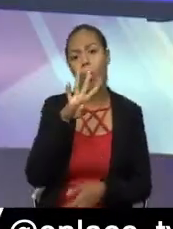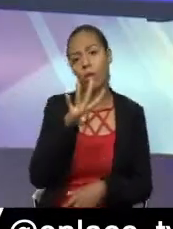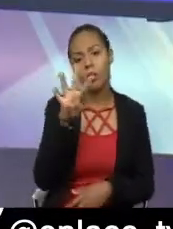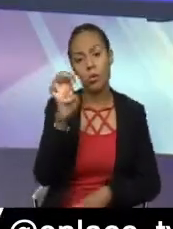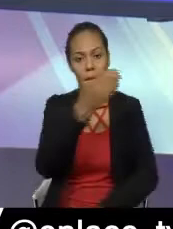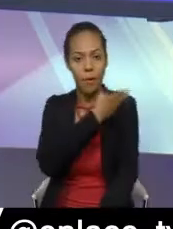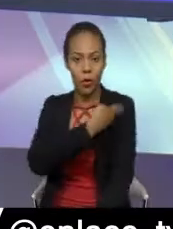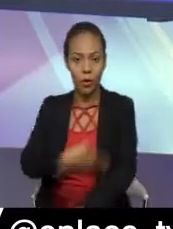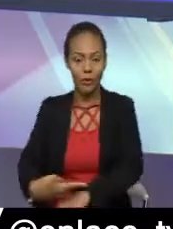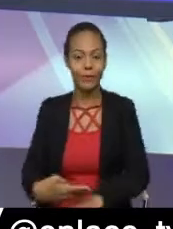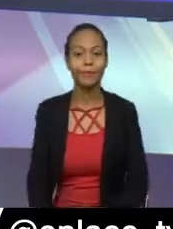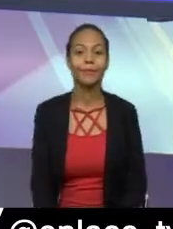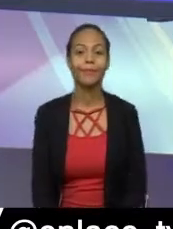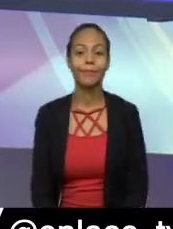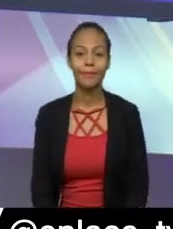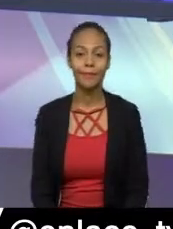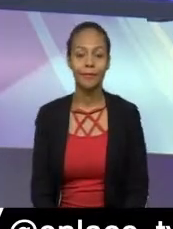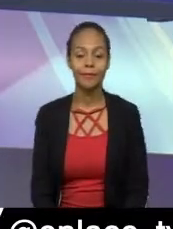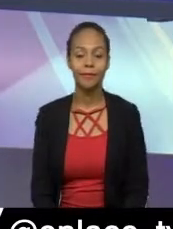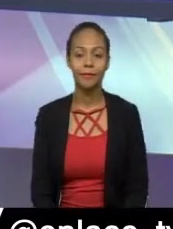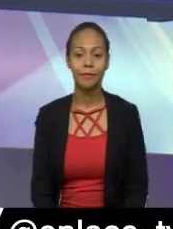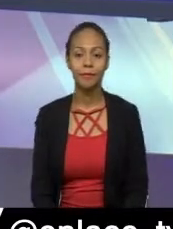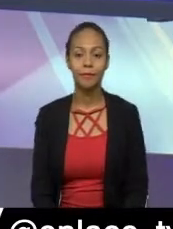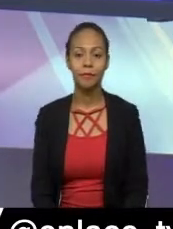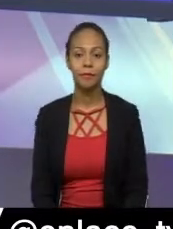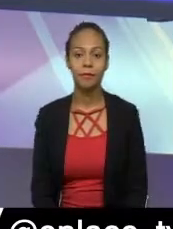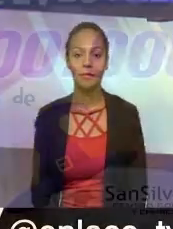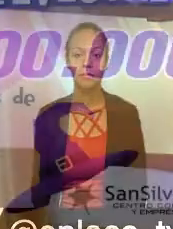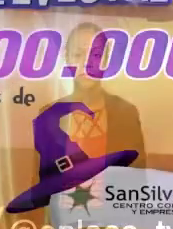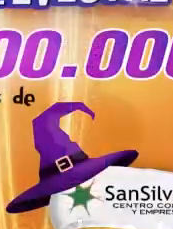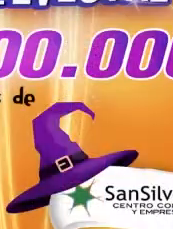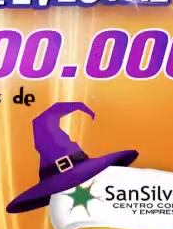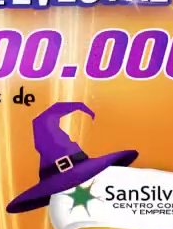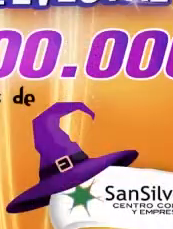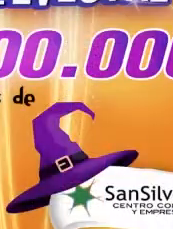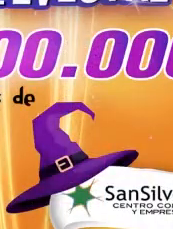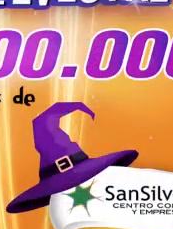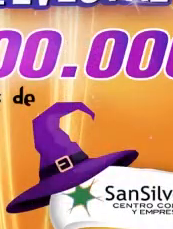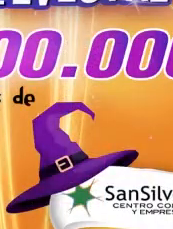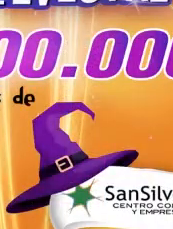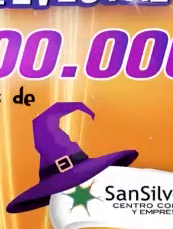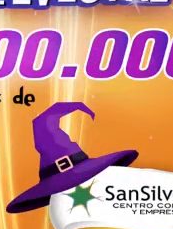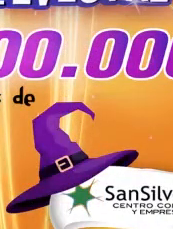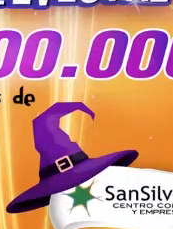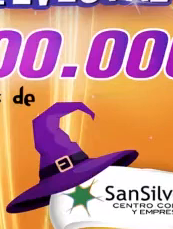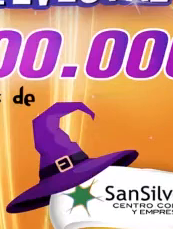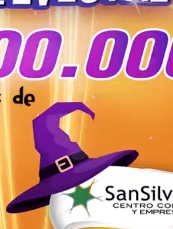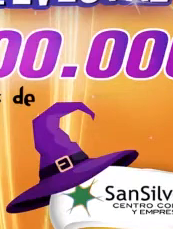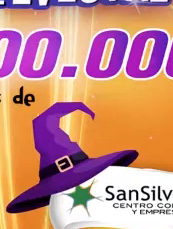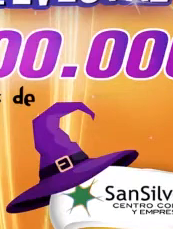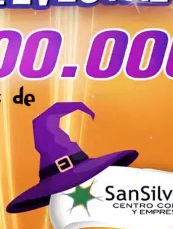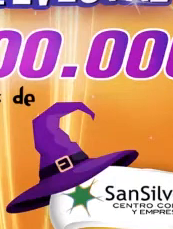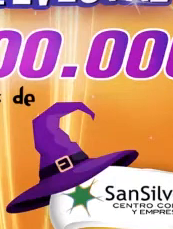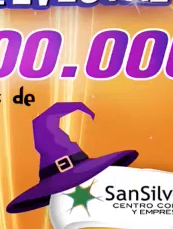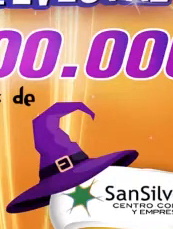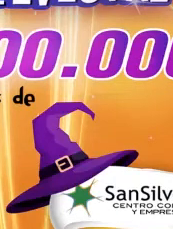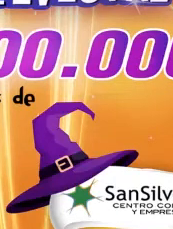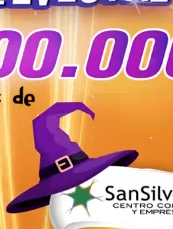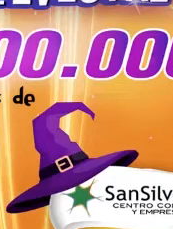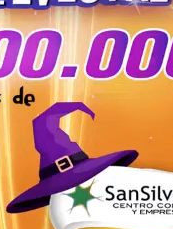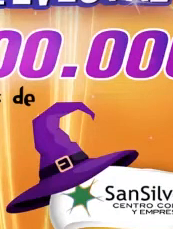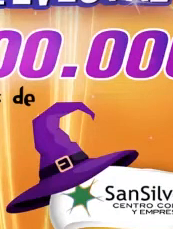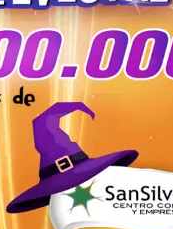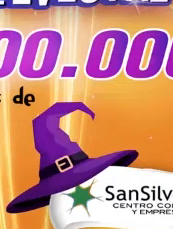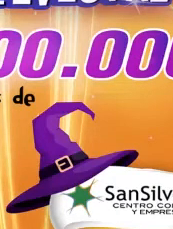Gana fácil registrando sus facturas en la bolsa millonaria Miss San Silvestre. Más de 2 millones de pesos en bonos, regalos